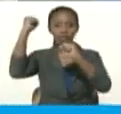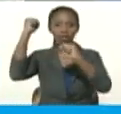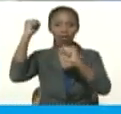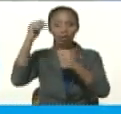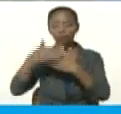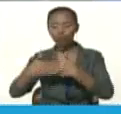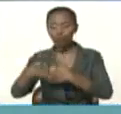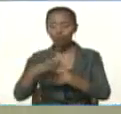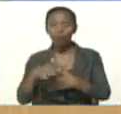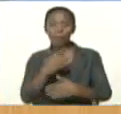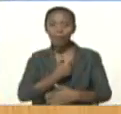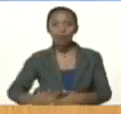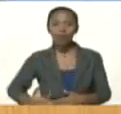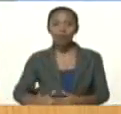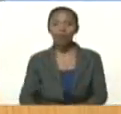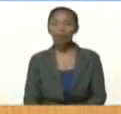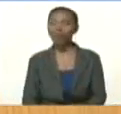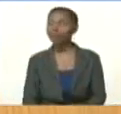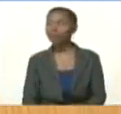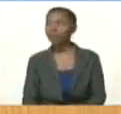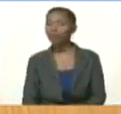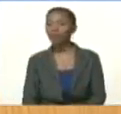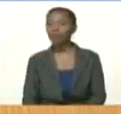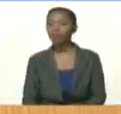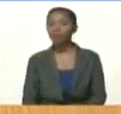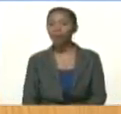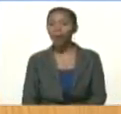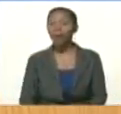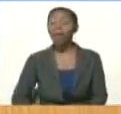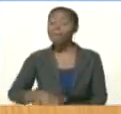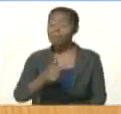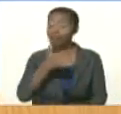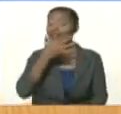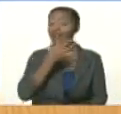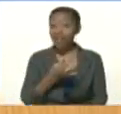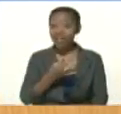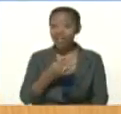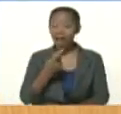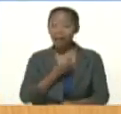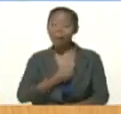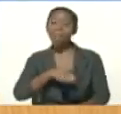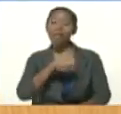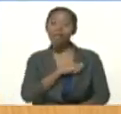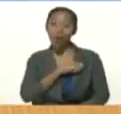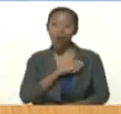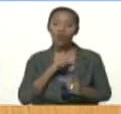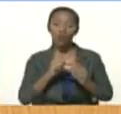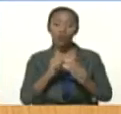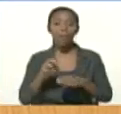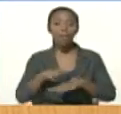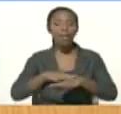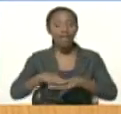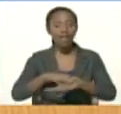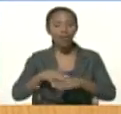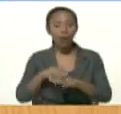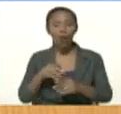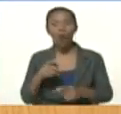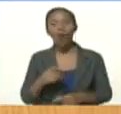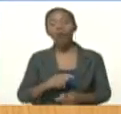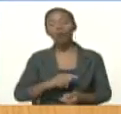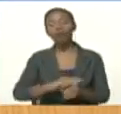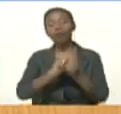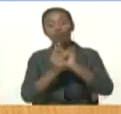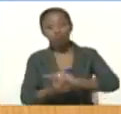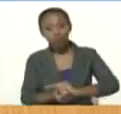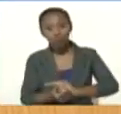mi comandante. Correcto. Más sencillo, vamos a traducirlo al español, todo lo que dijo el ministro. Más